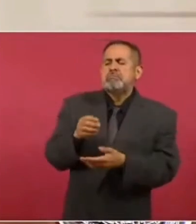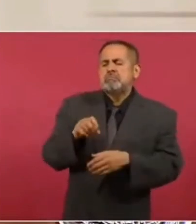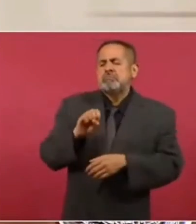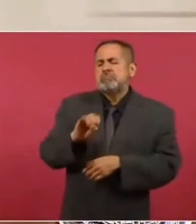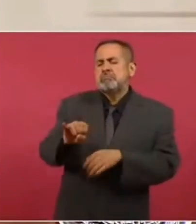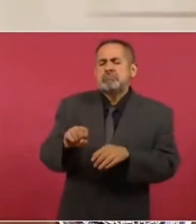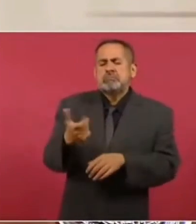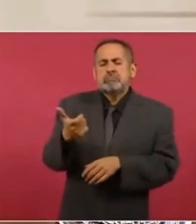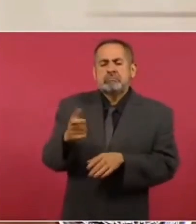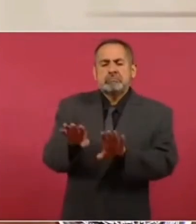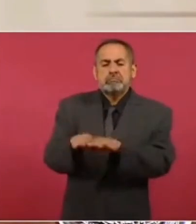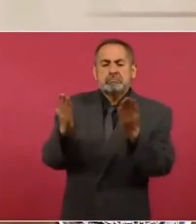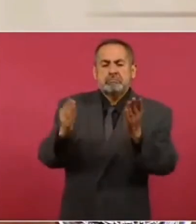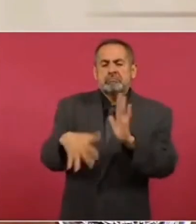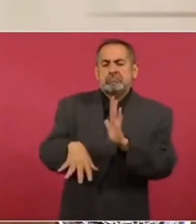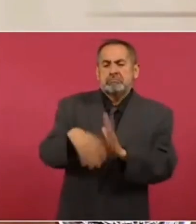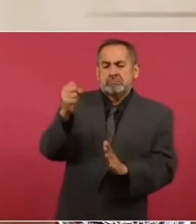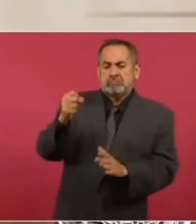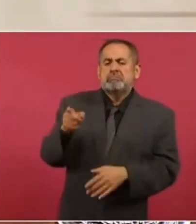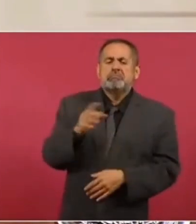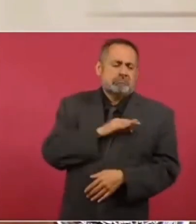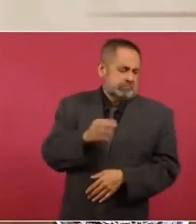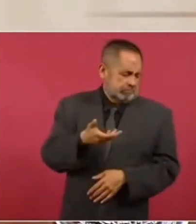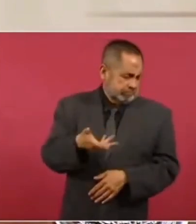a su esposa.